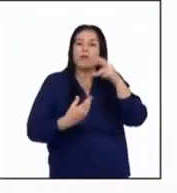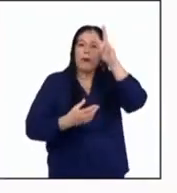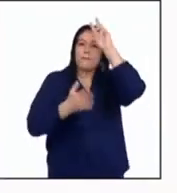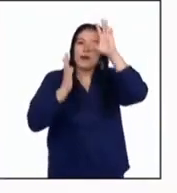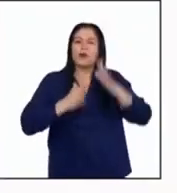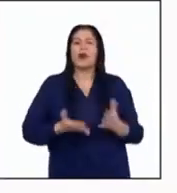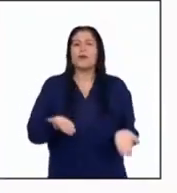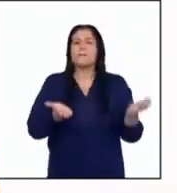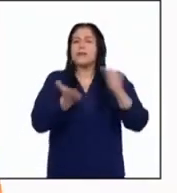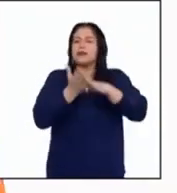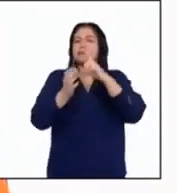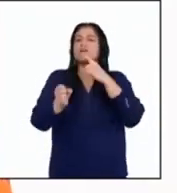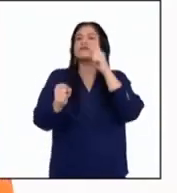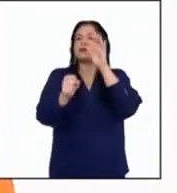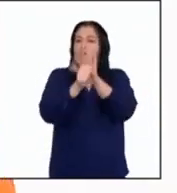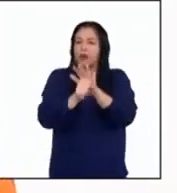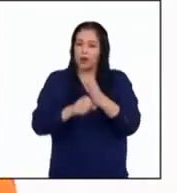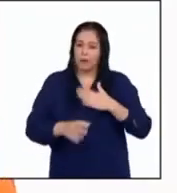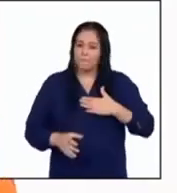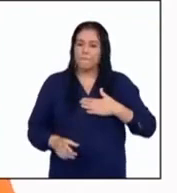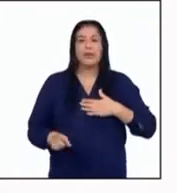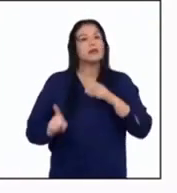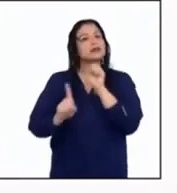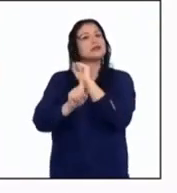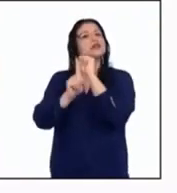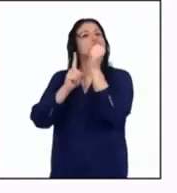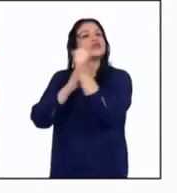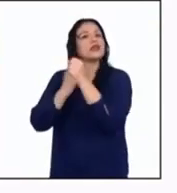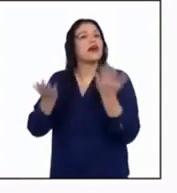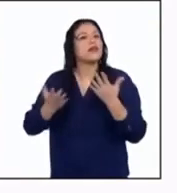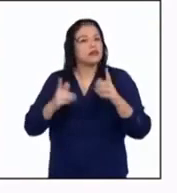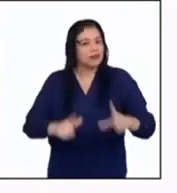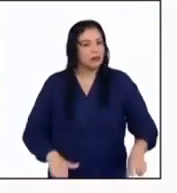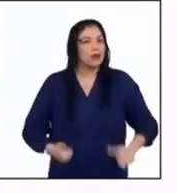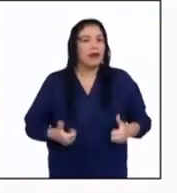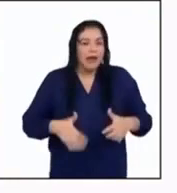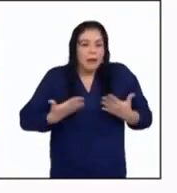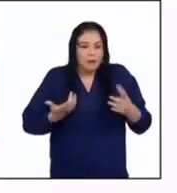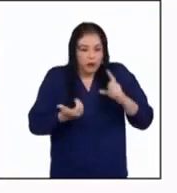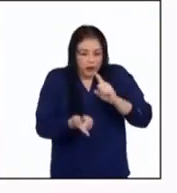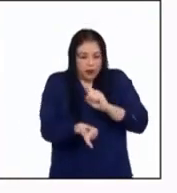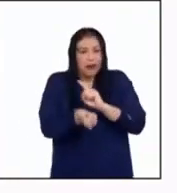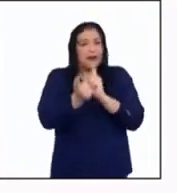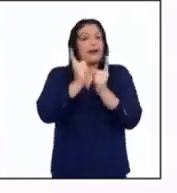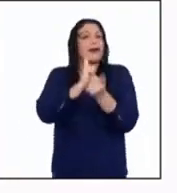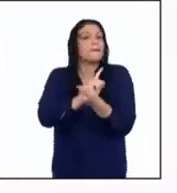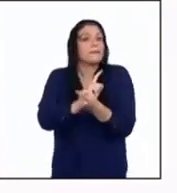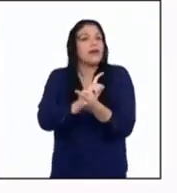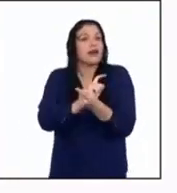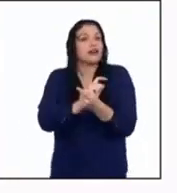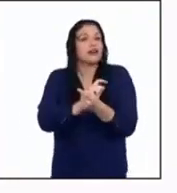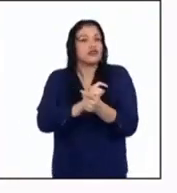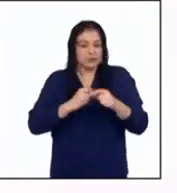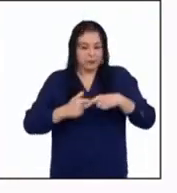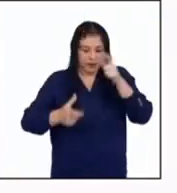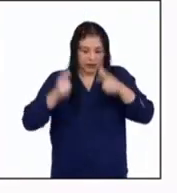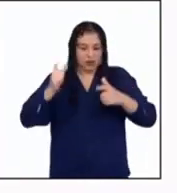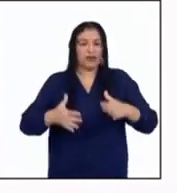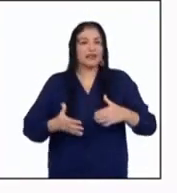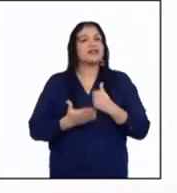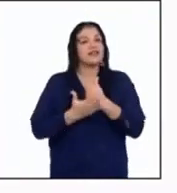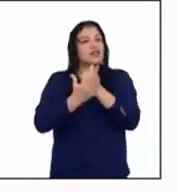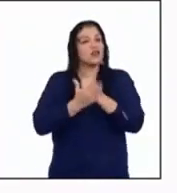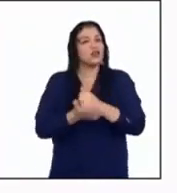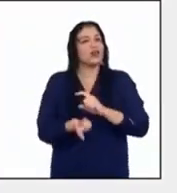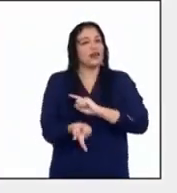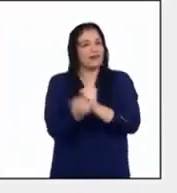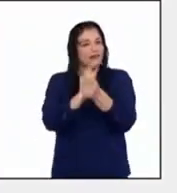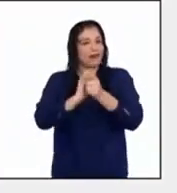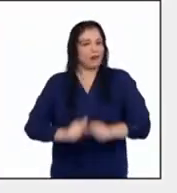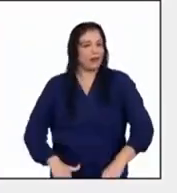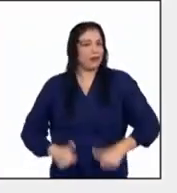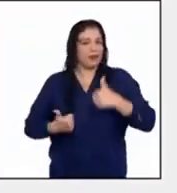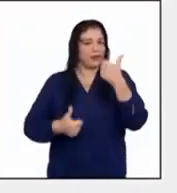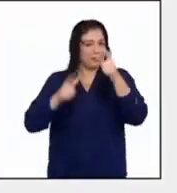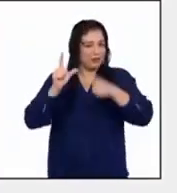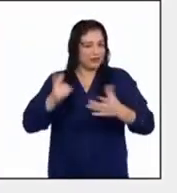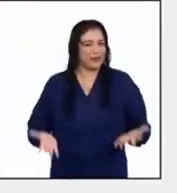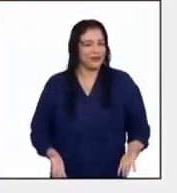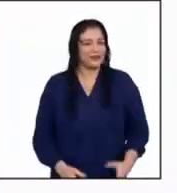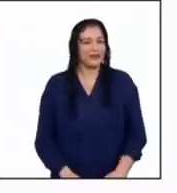más comprometidos con nuestra sociedad, de poder transformarnos en agentes de cambio.